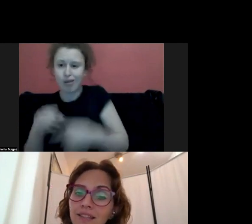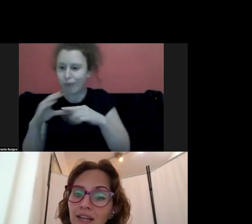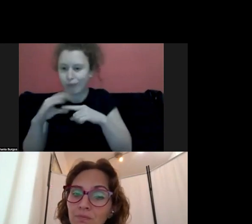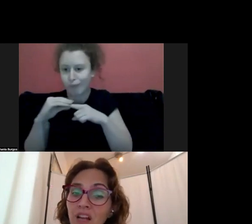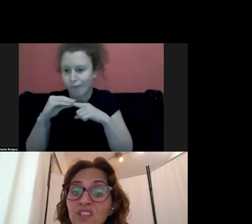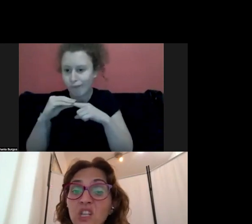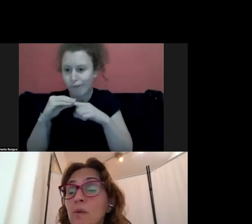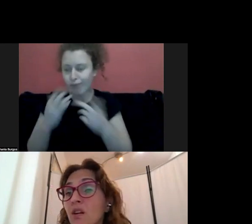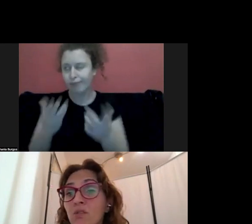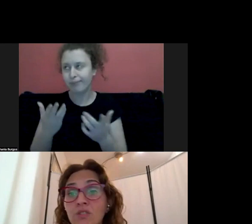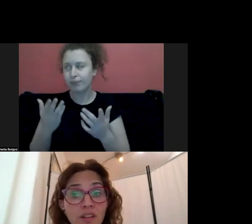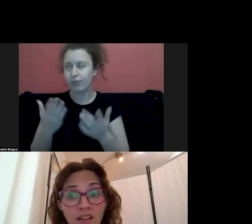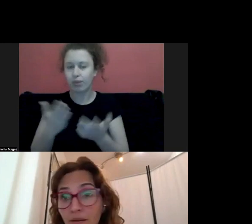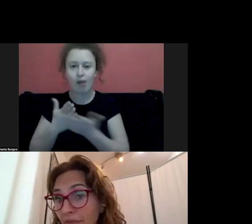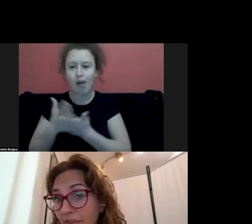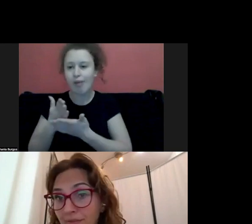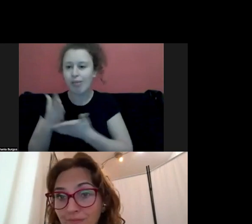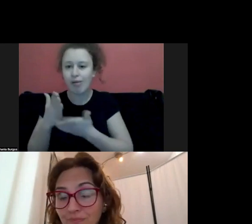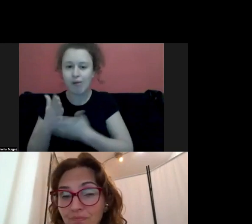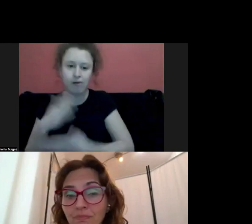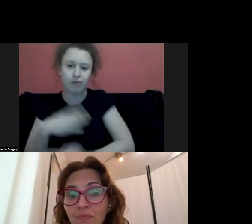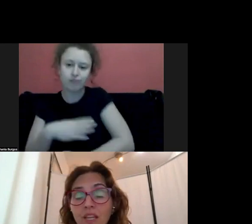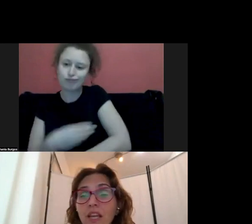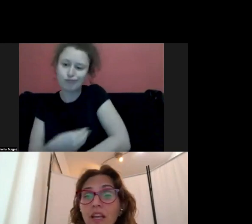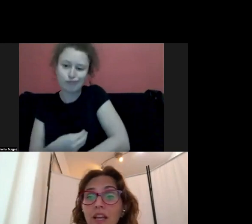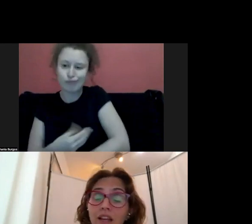en la teta, así no vamos a conseguir que avance.